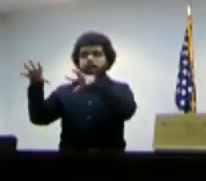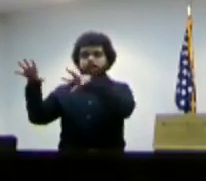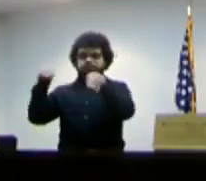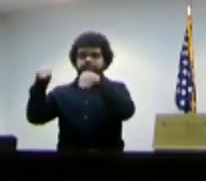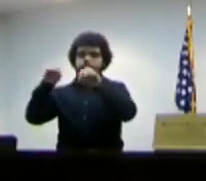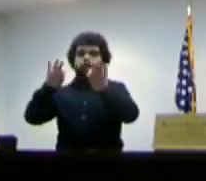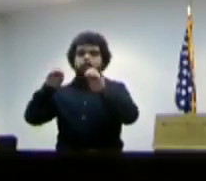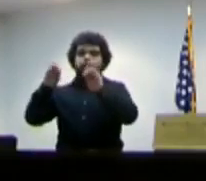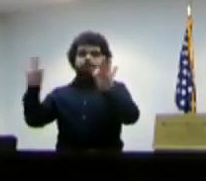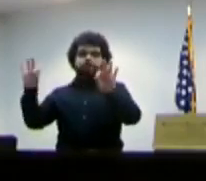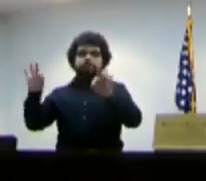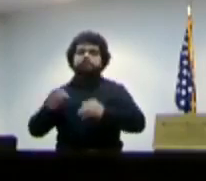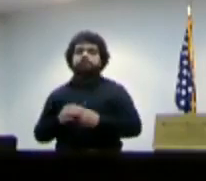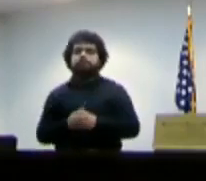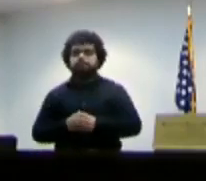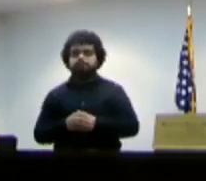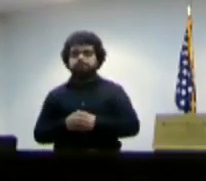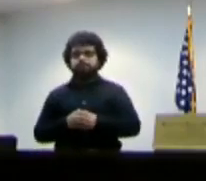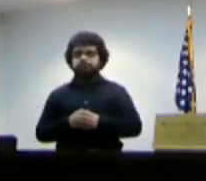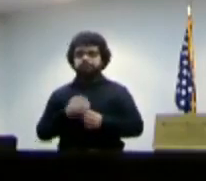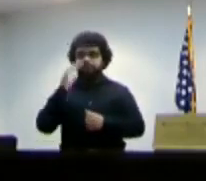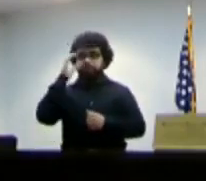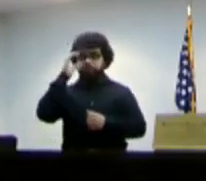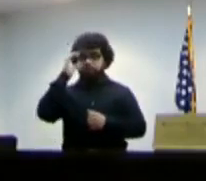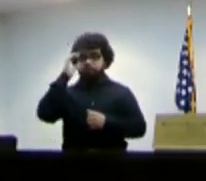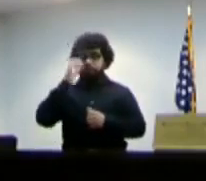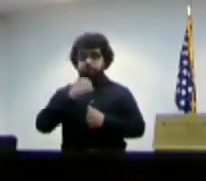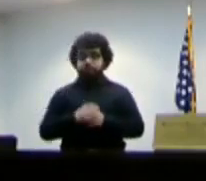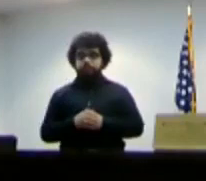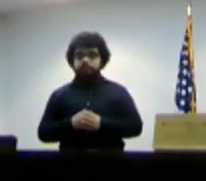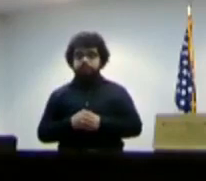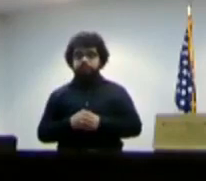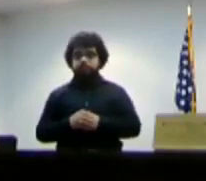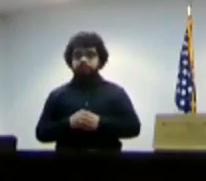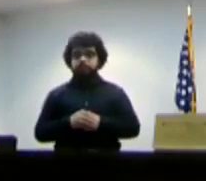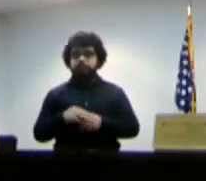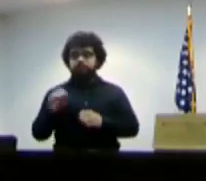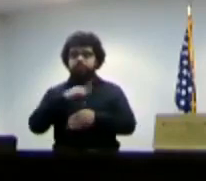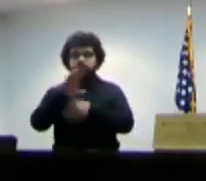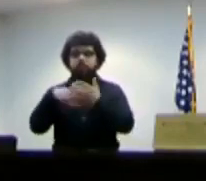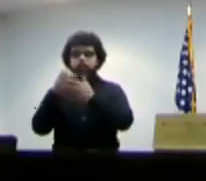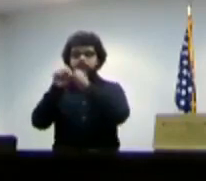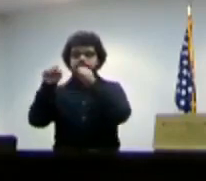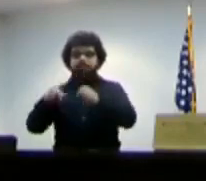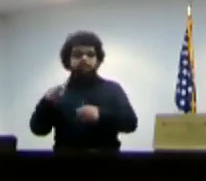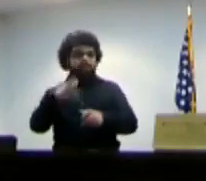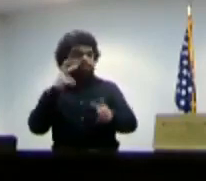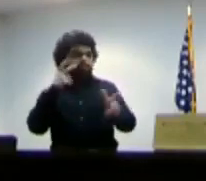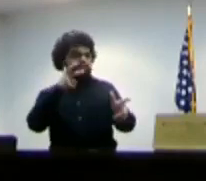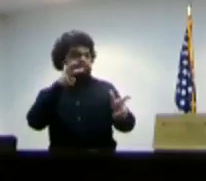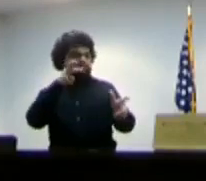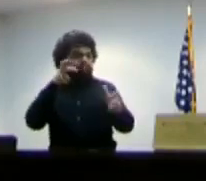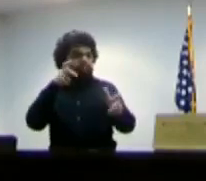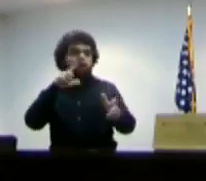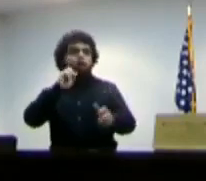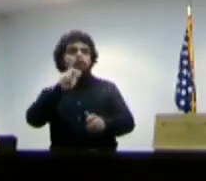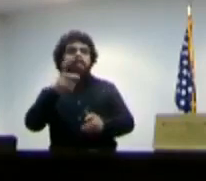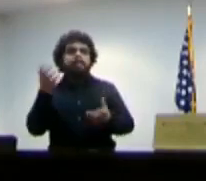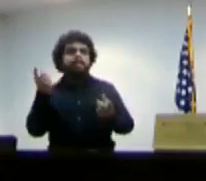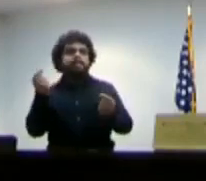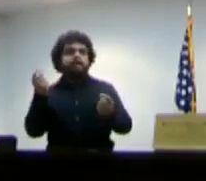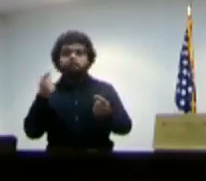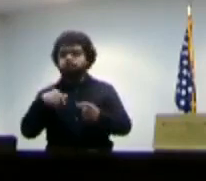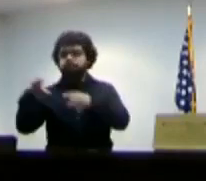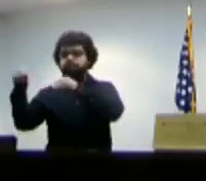evento importante donde todas nuestras unidades ven la avería y reaccionan. Eso quiere decir que los efectos a